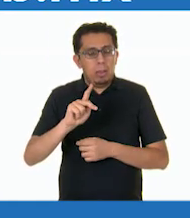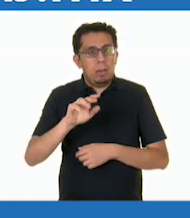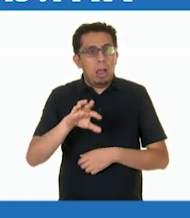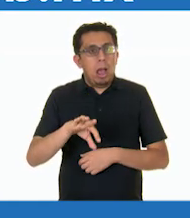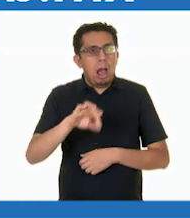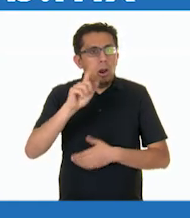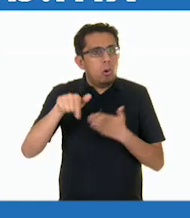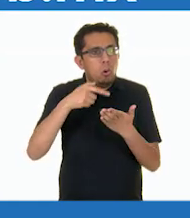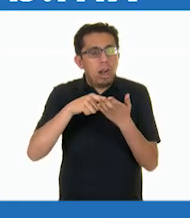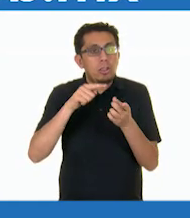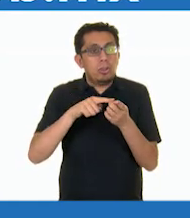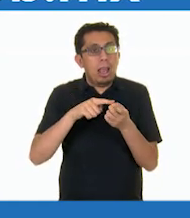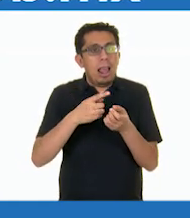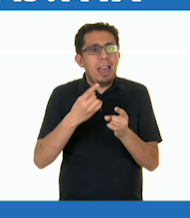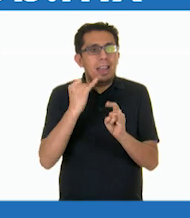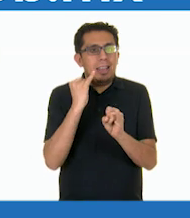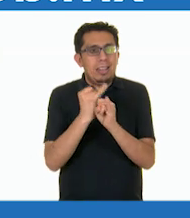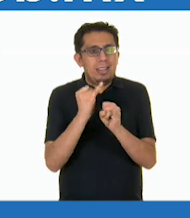página